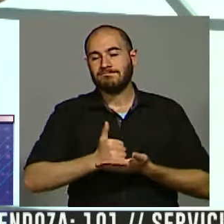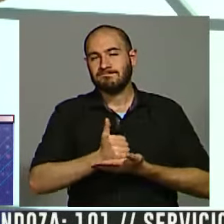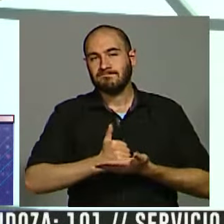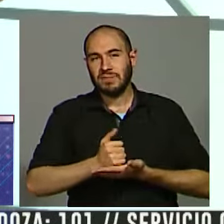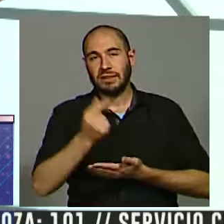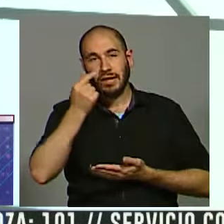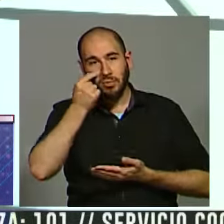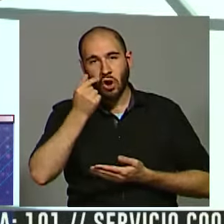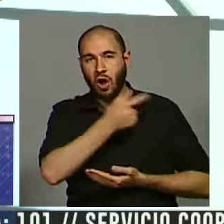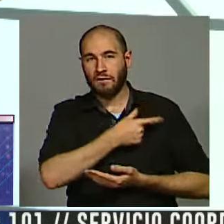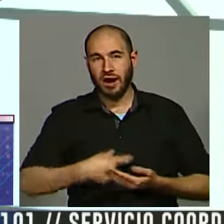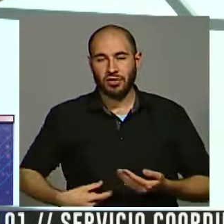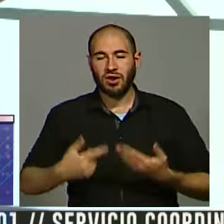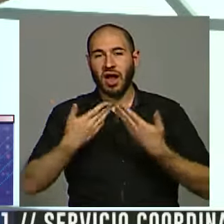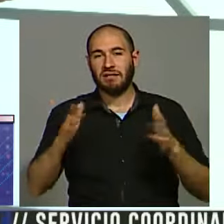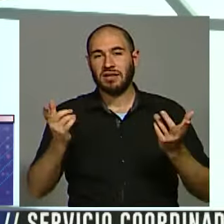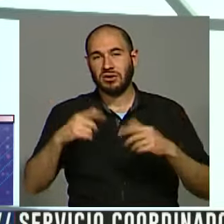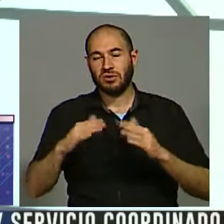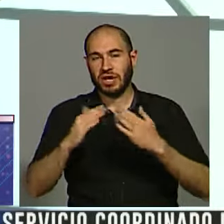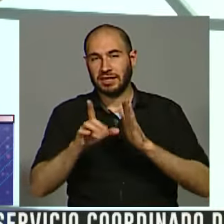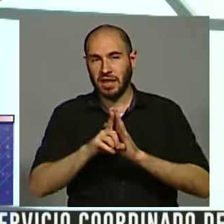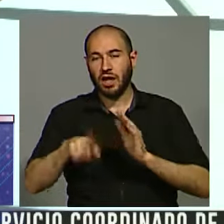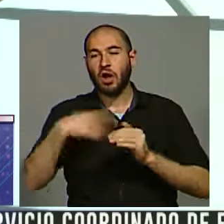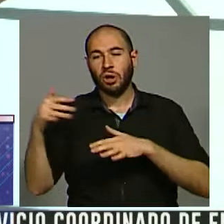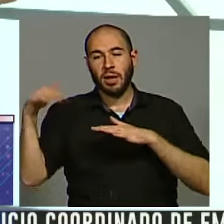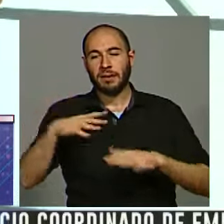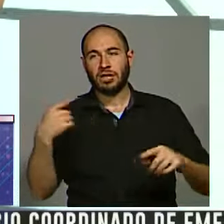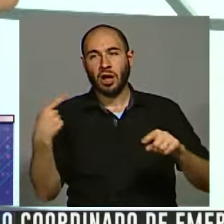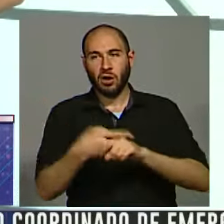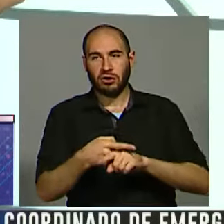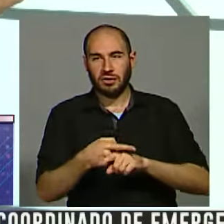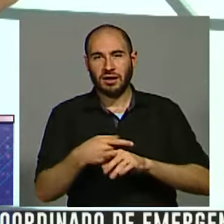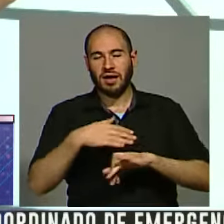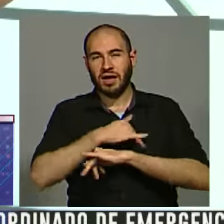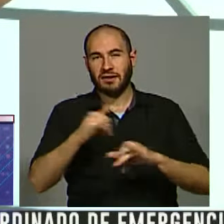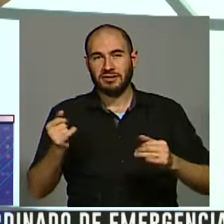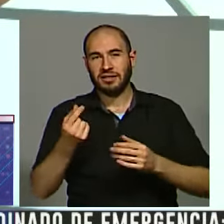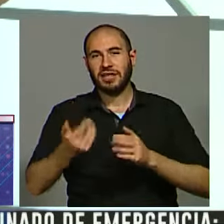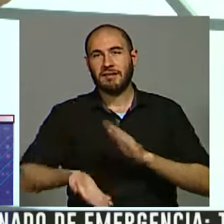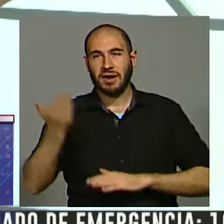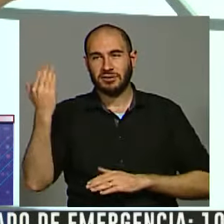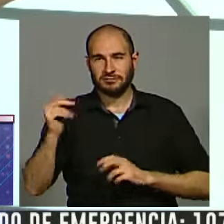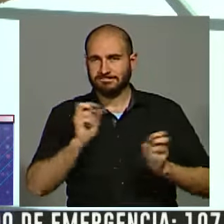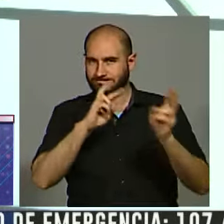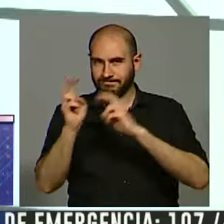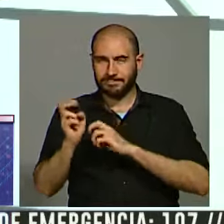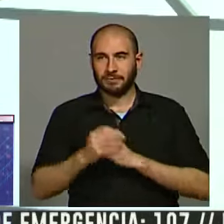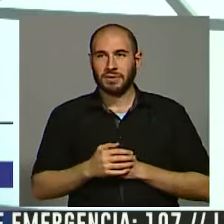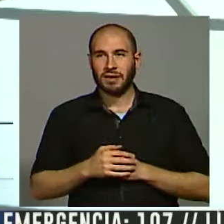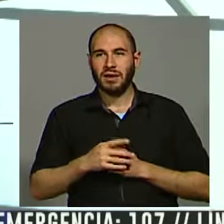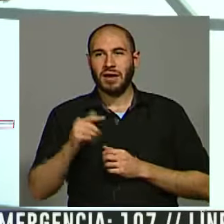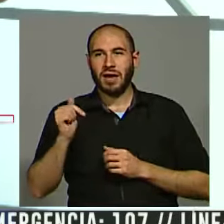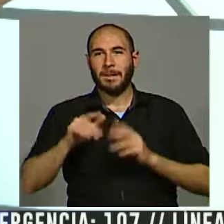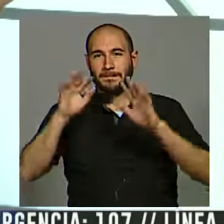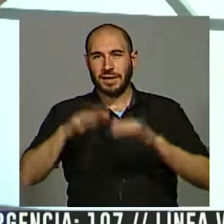el testimonio del gobernador en la apertura de la sesión legislativa y otros van a marchar en contra de lo que se conoce como el tarifazo. Vamos a cambiar de tema y le vamos a recomendar un